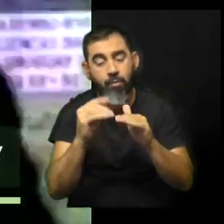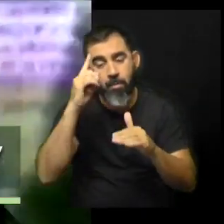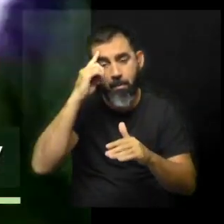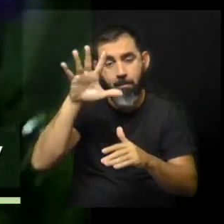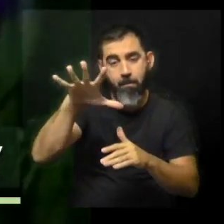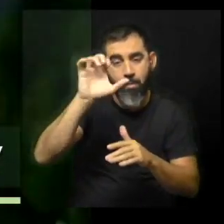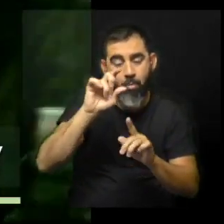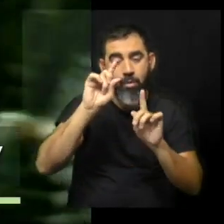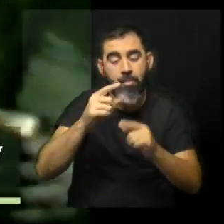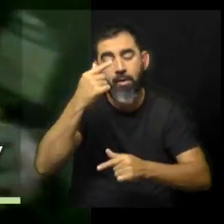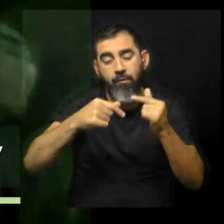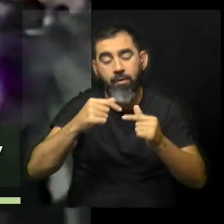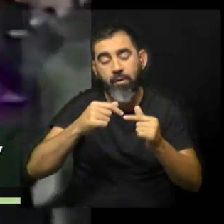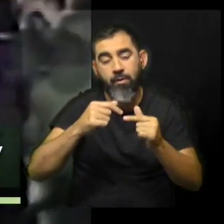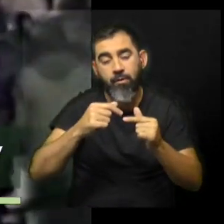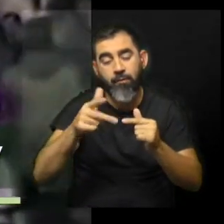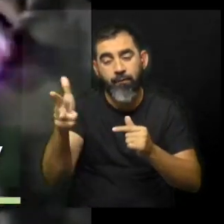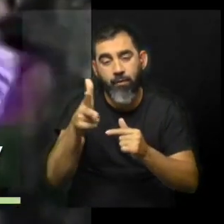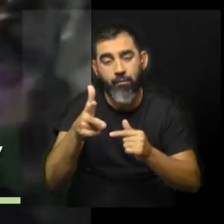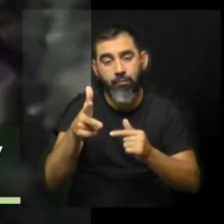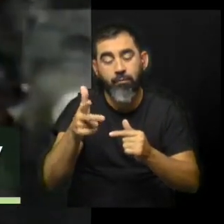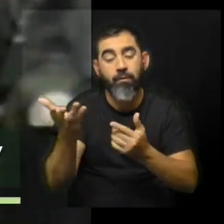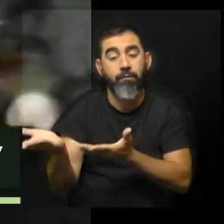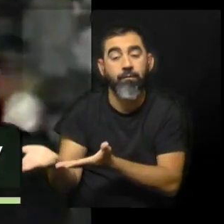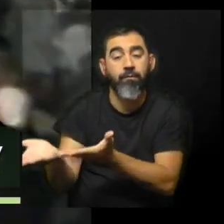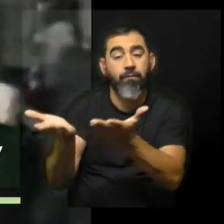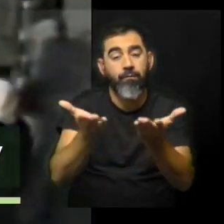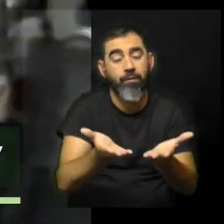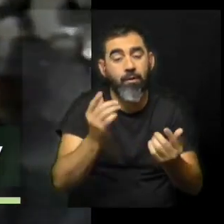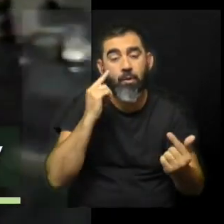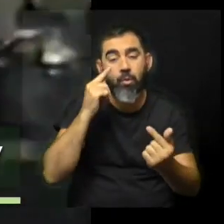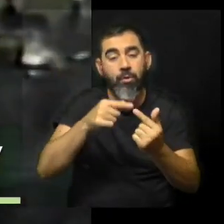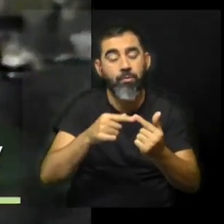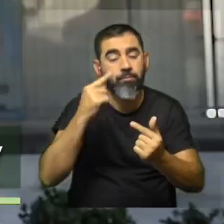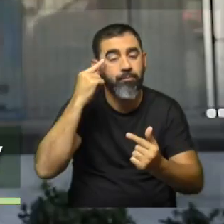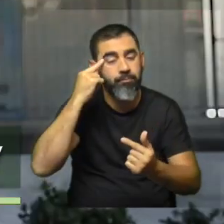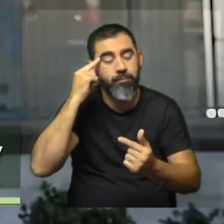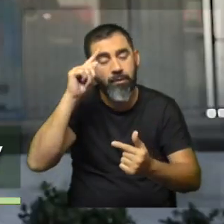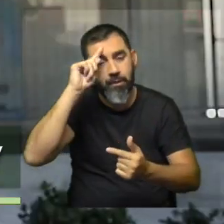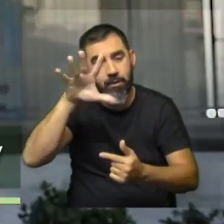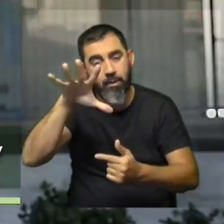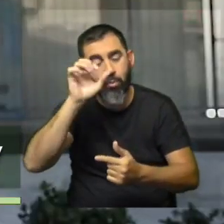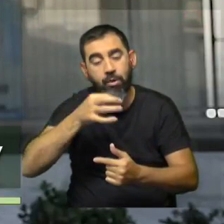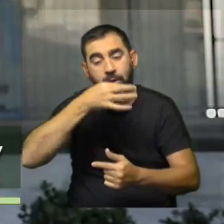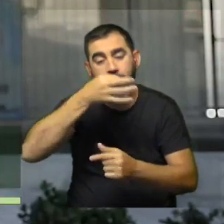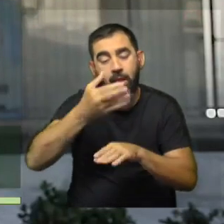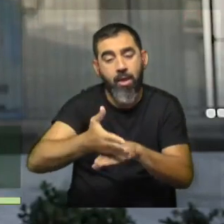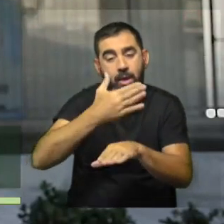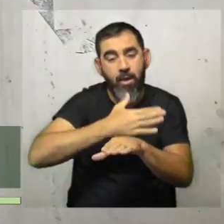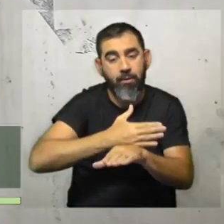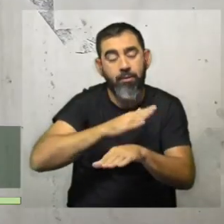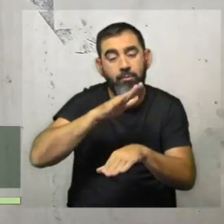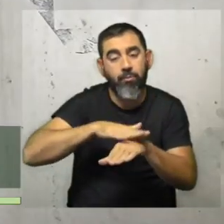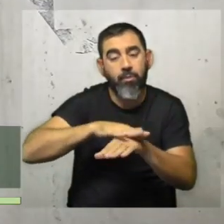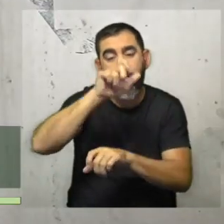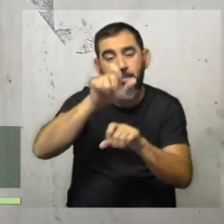y también los diversos registros. La invitación a la azotea del CDF busca la reflexión en torno a los recuerdos con una charla previa al documental a cargo de